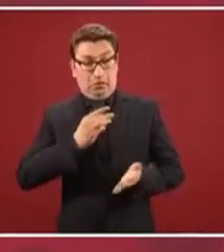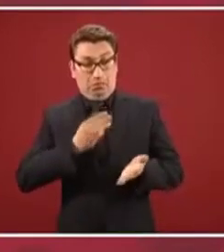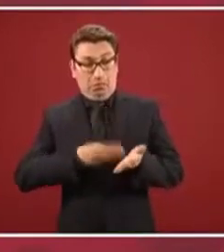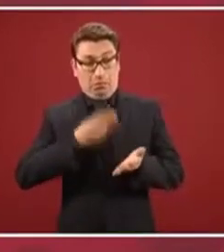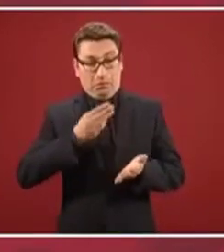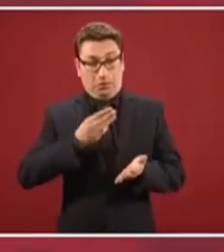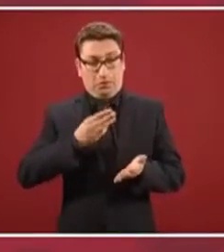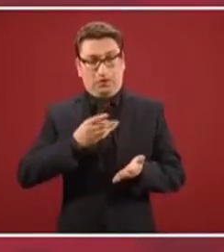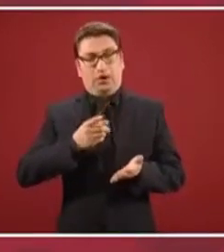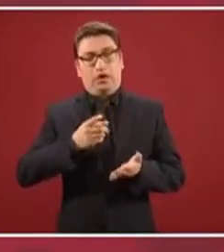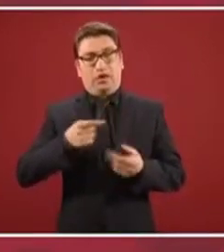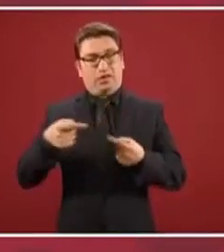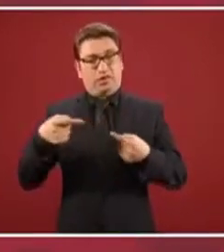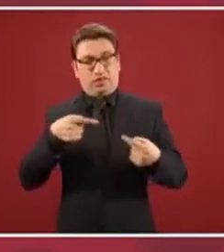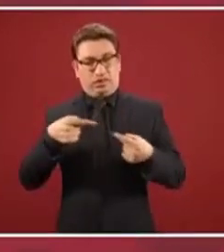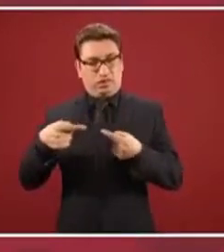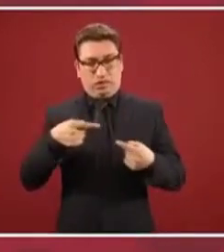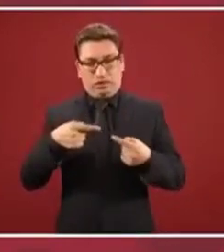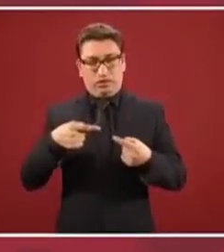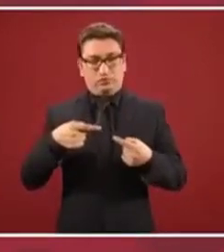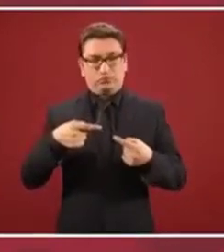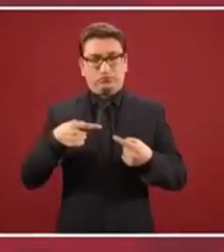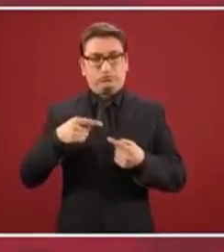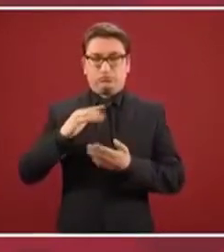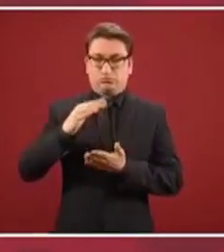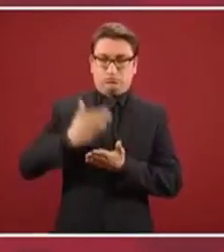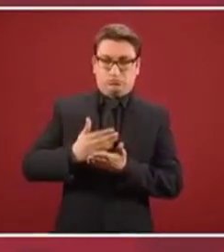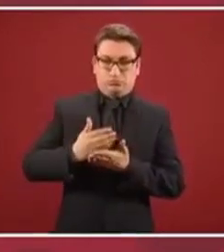de guerra comercial,